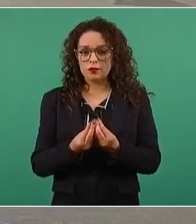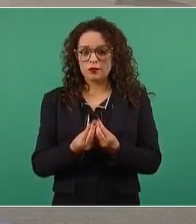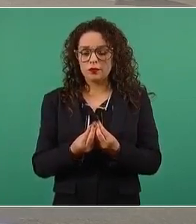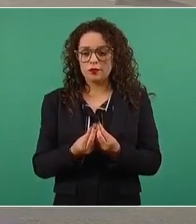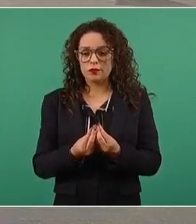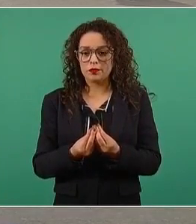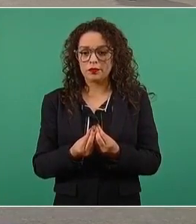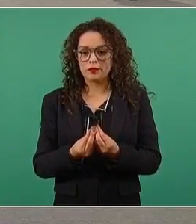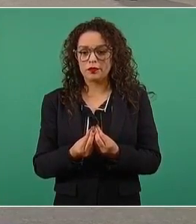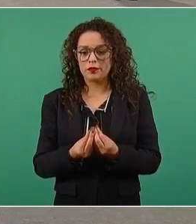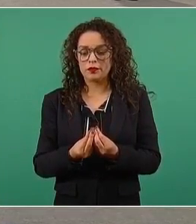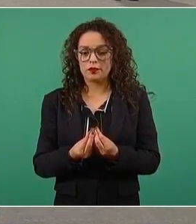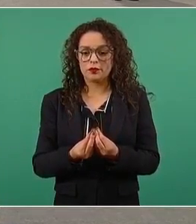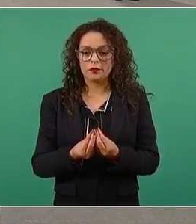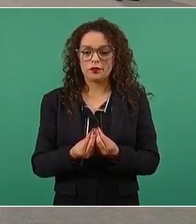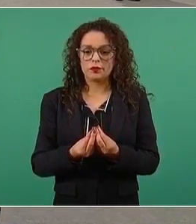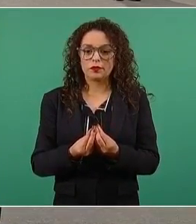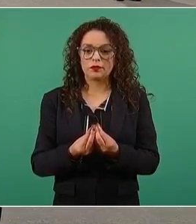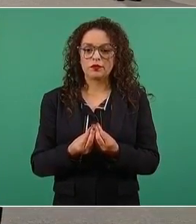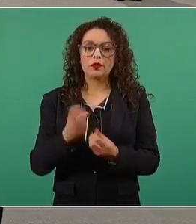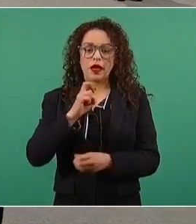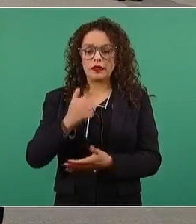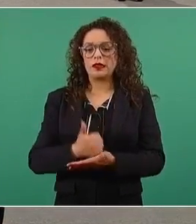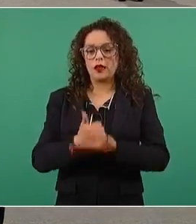porque eso ayuda a aclarar más,